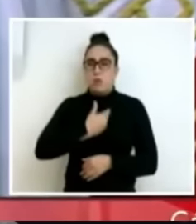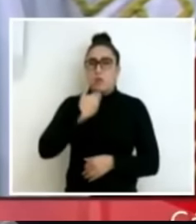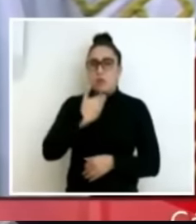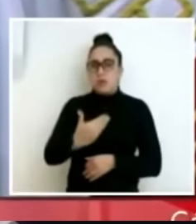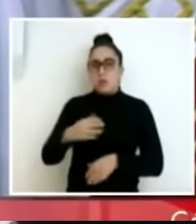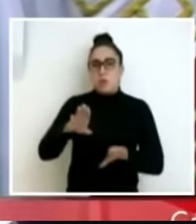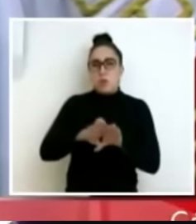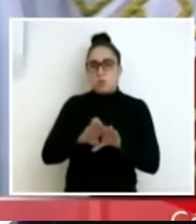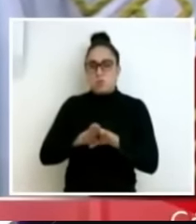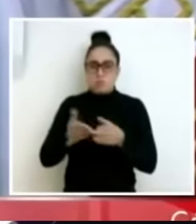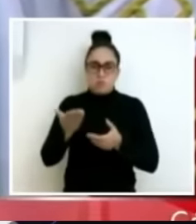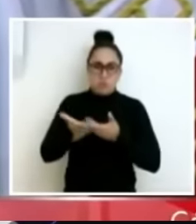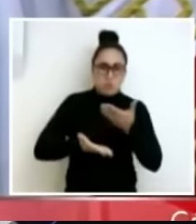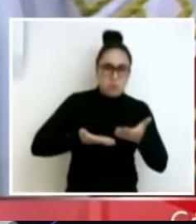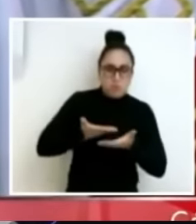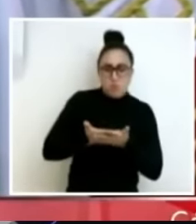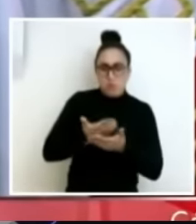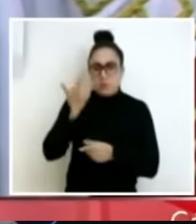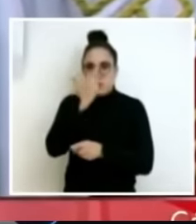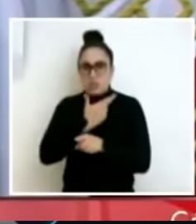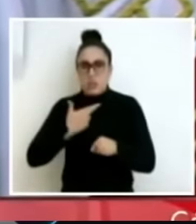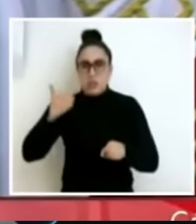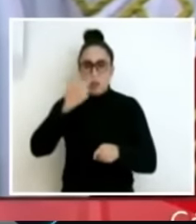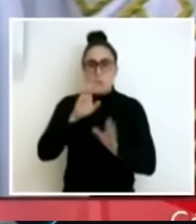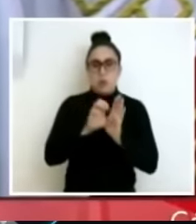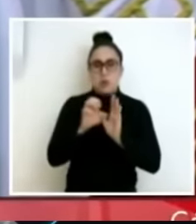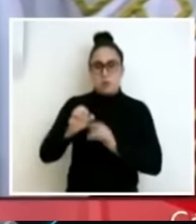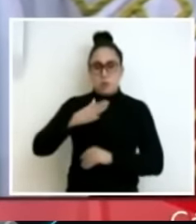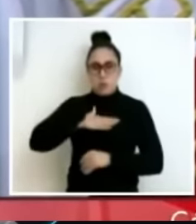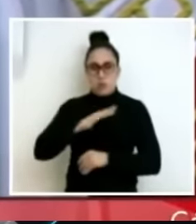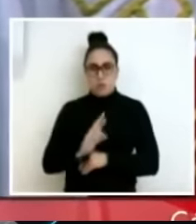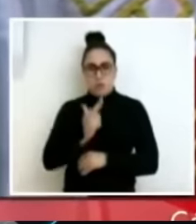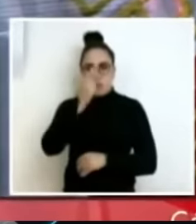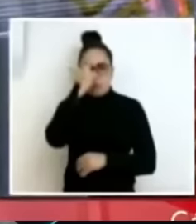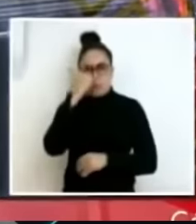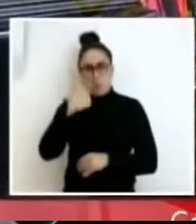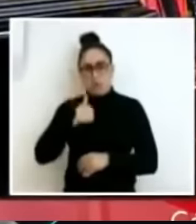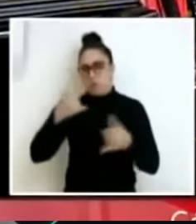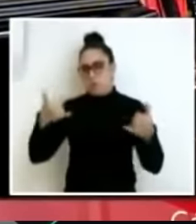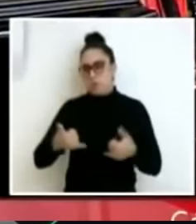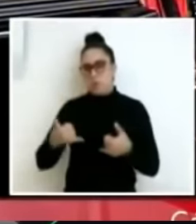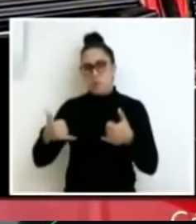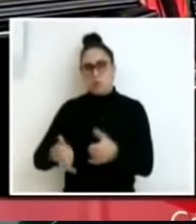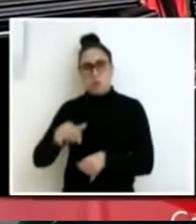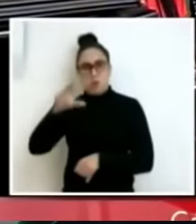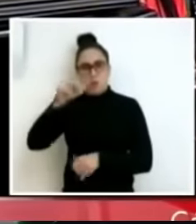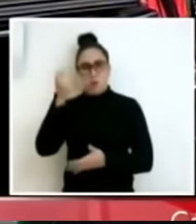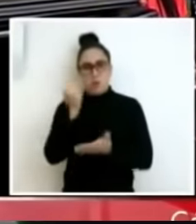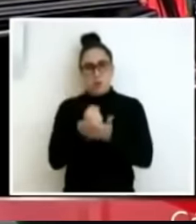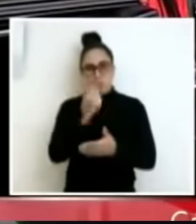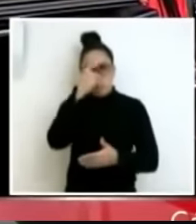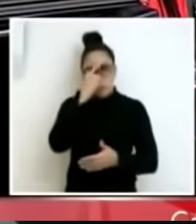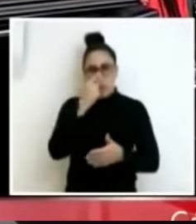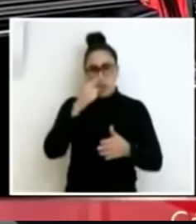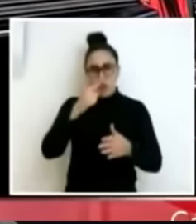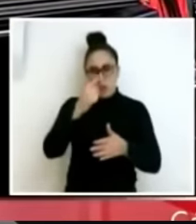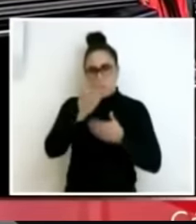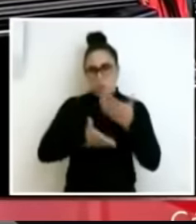Nosotros nos opusimos cuando ustedes hicieron la reforma que entregaba Pemex, que entregaba